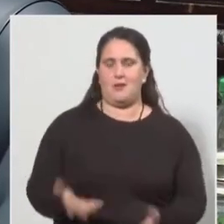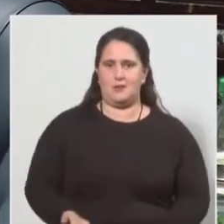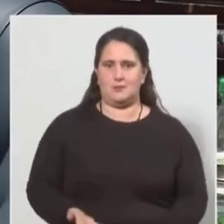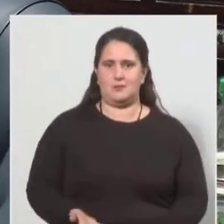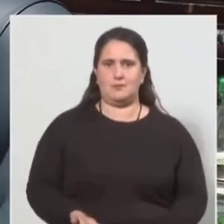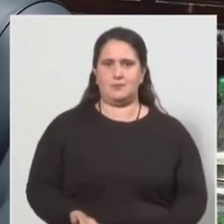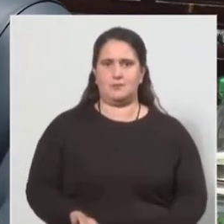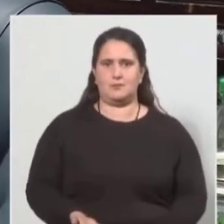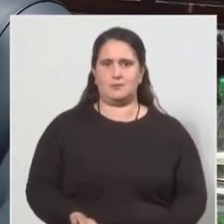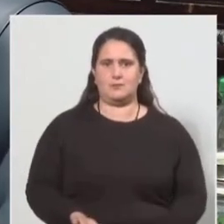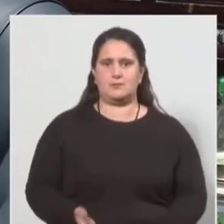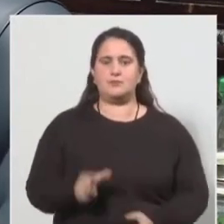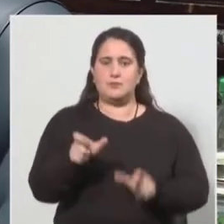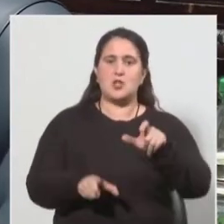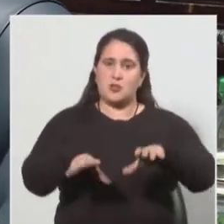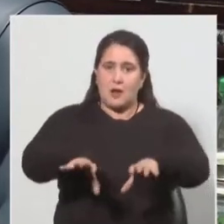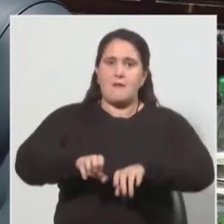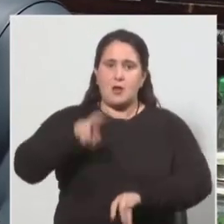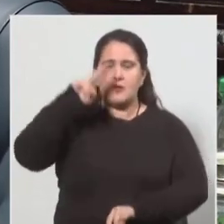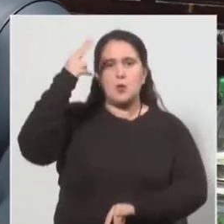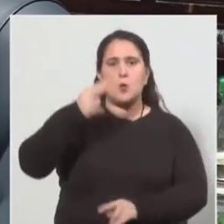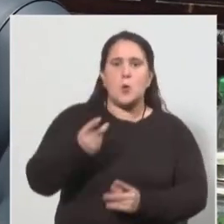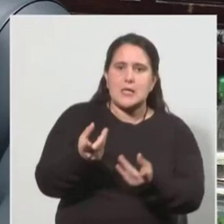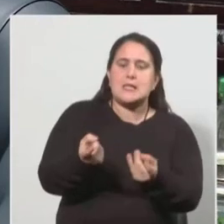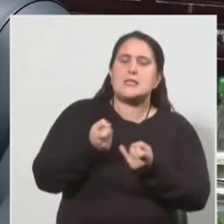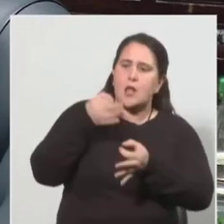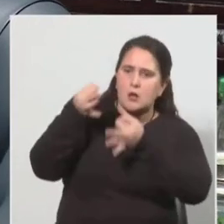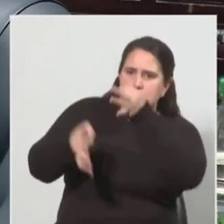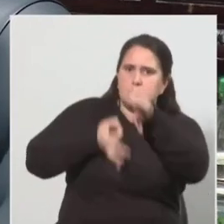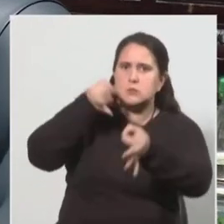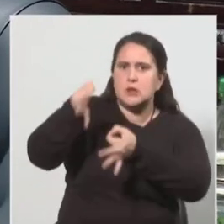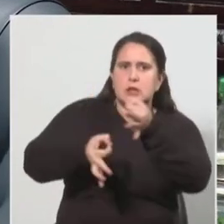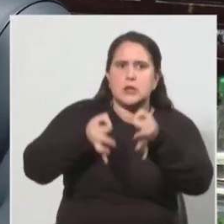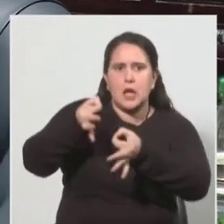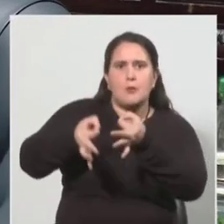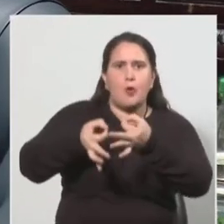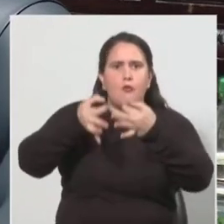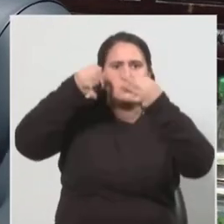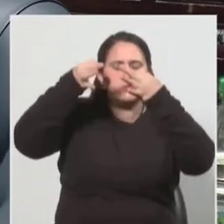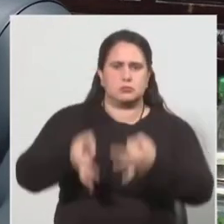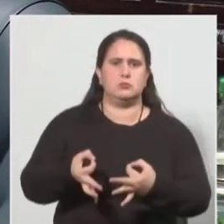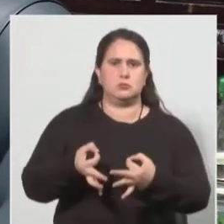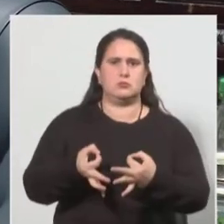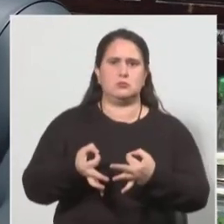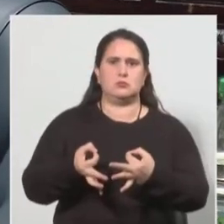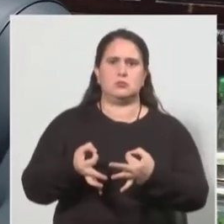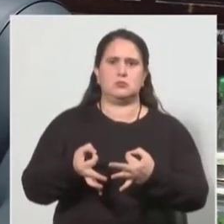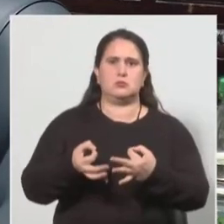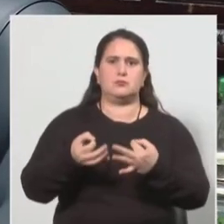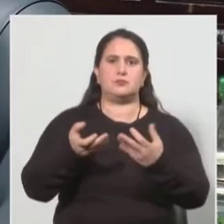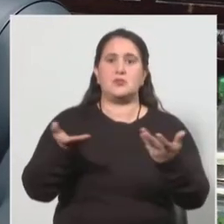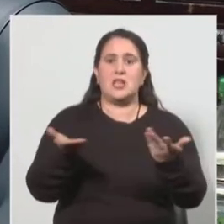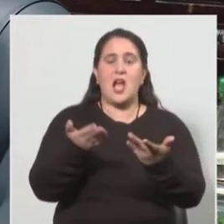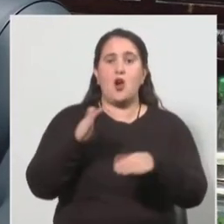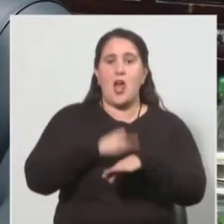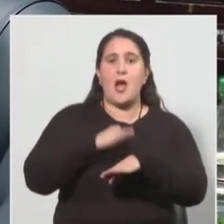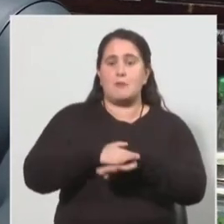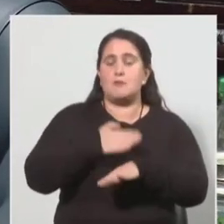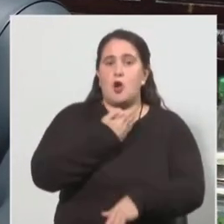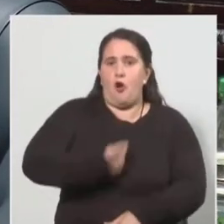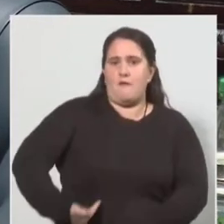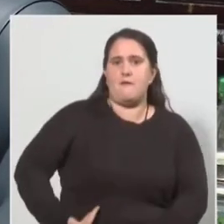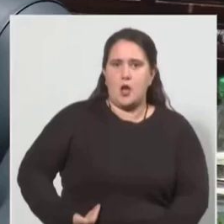instituciones. La ciudadanía merece explicaciones claras y convincentes y que el actual gobierno se